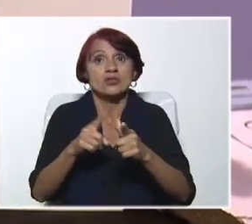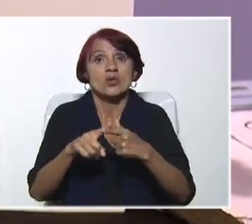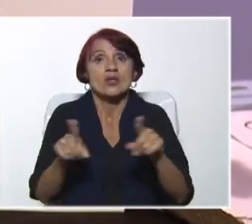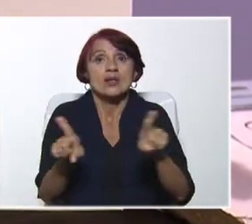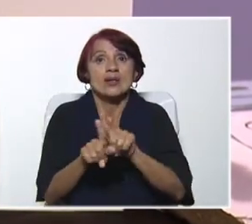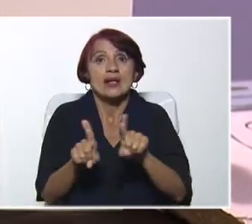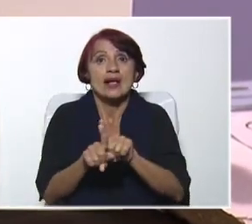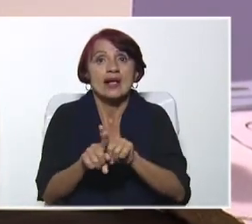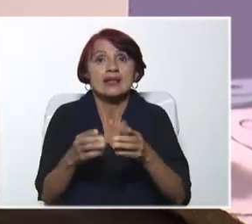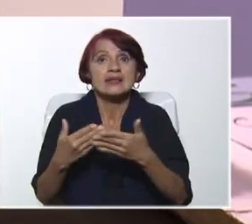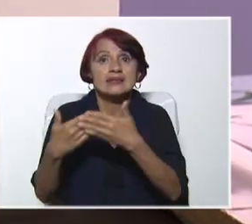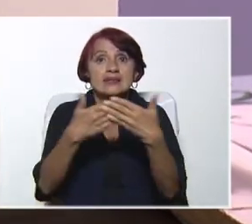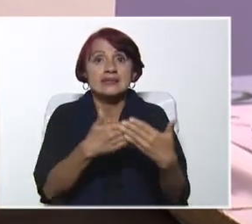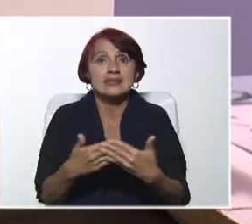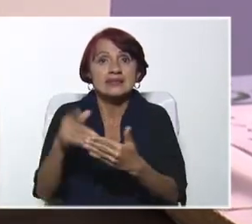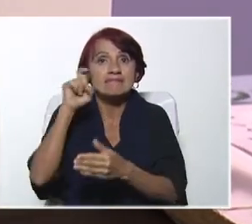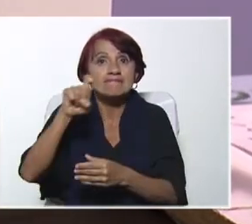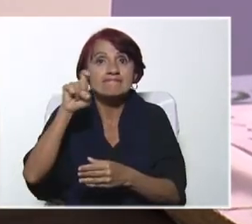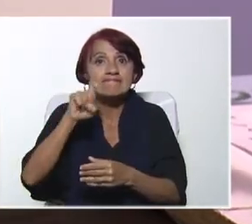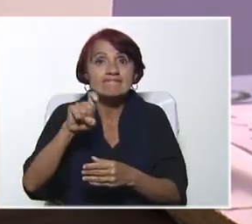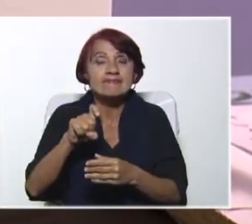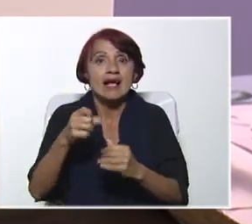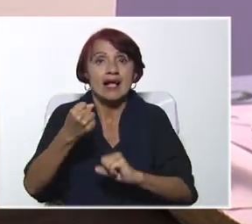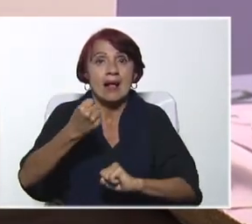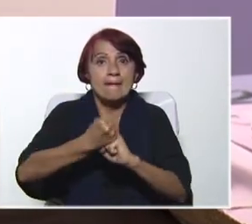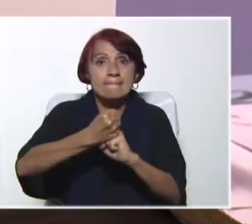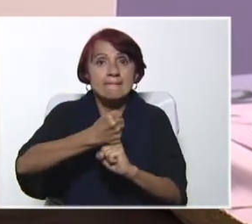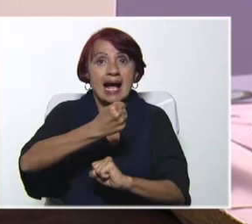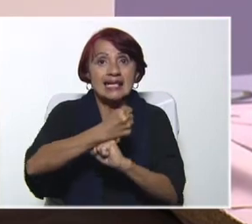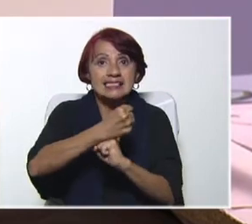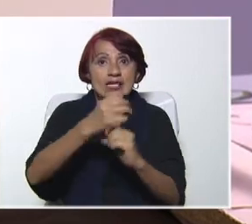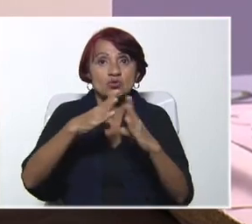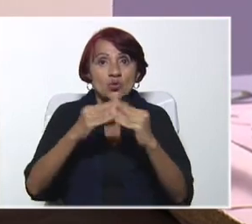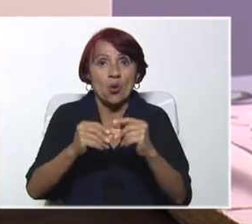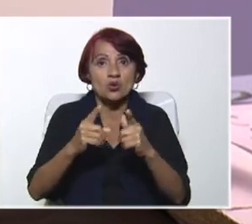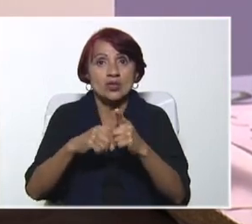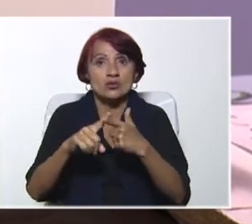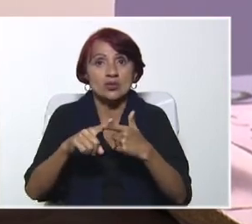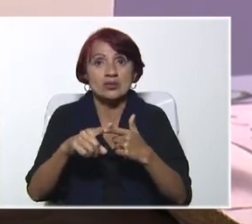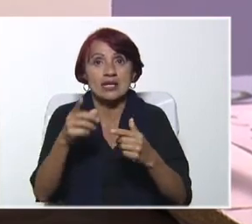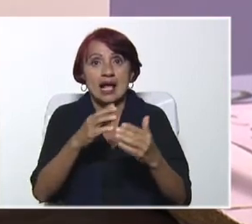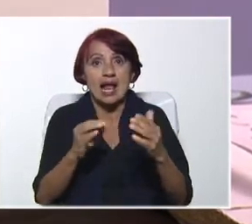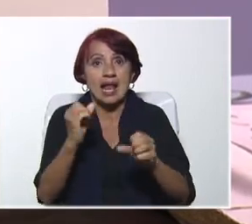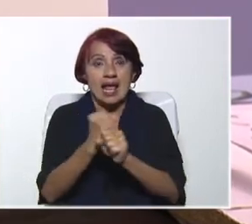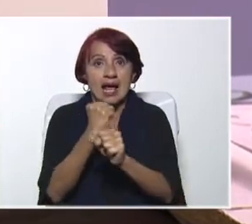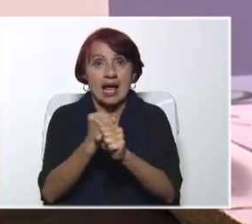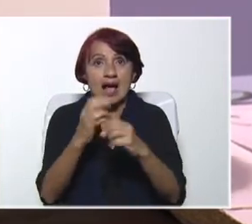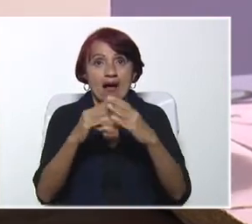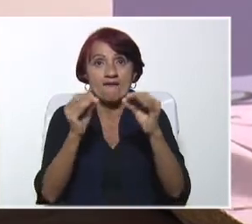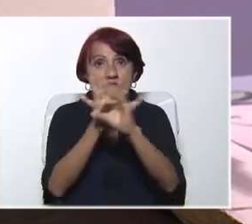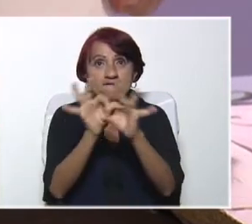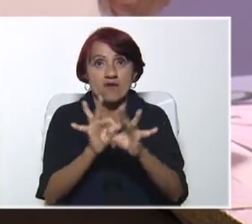son proporcionales a los segmentos correspondientes a la otra.